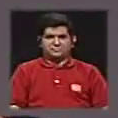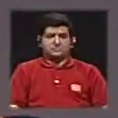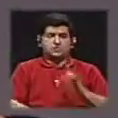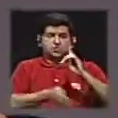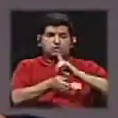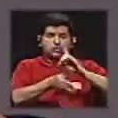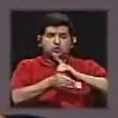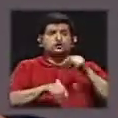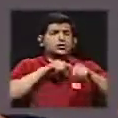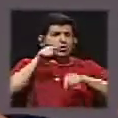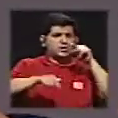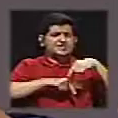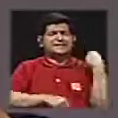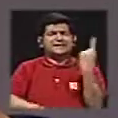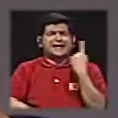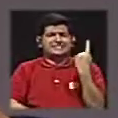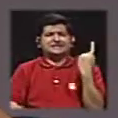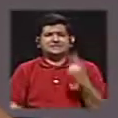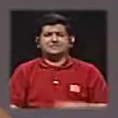siempre criticó fue